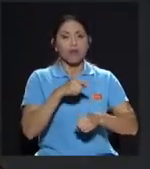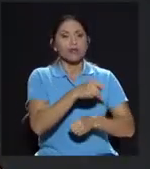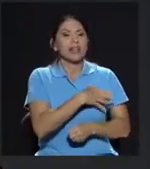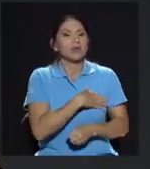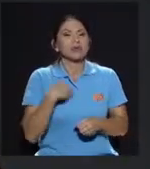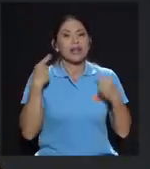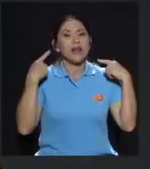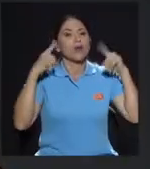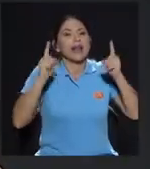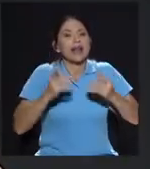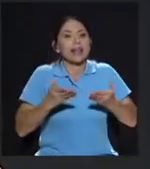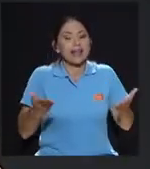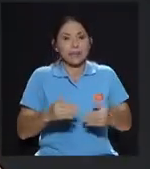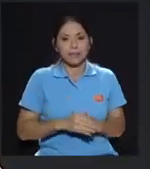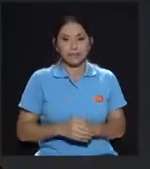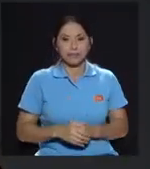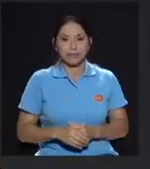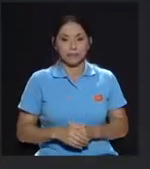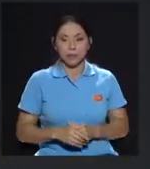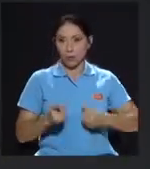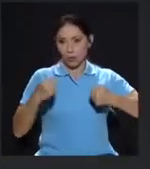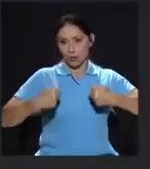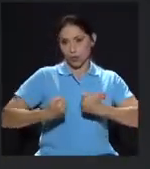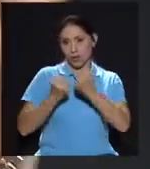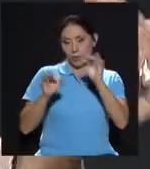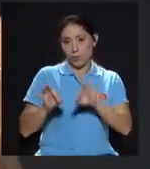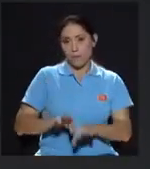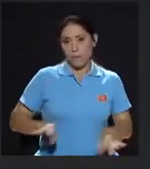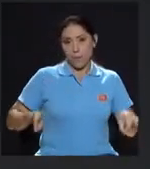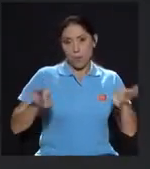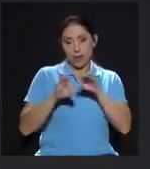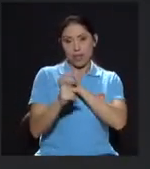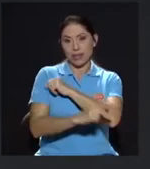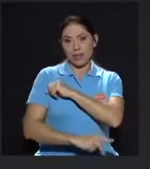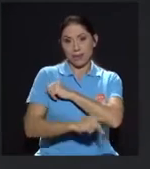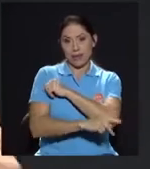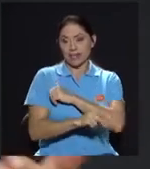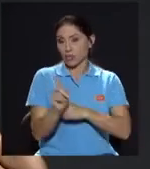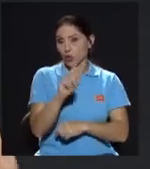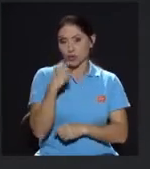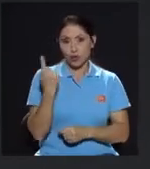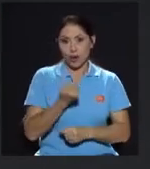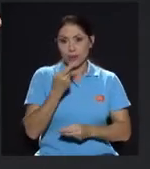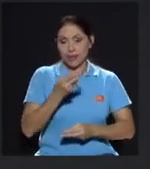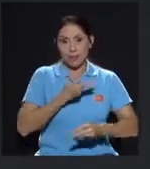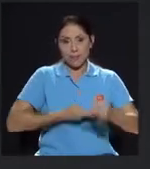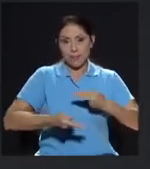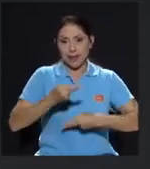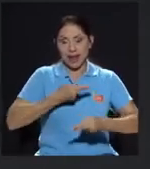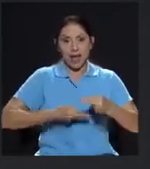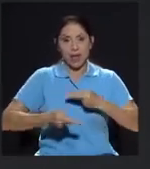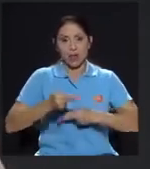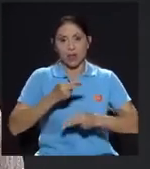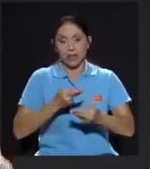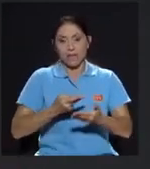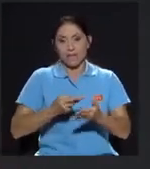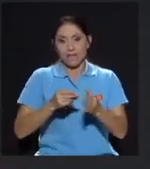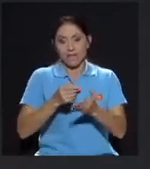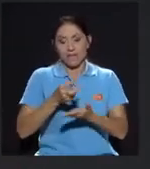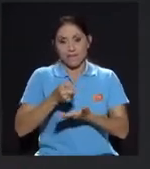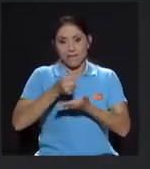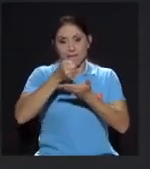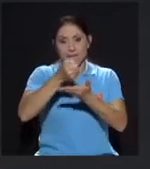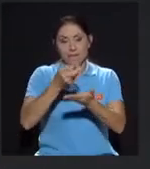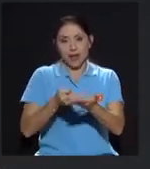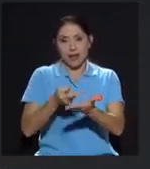reto importante que tiene el país es no sólo en materia del mercado de valores es también que nuestras regulaciones